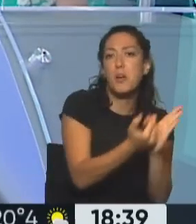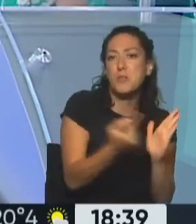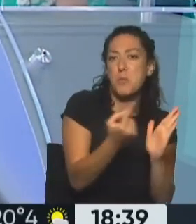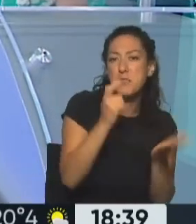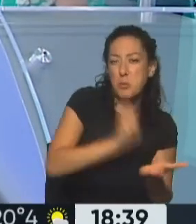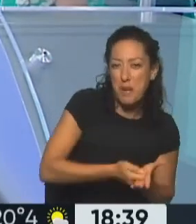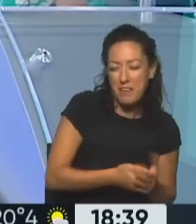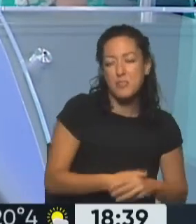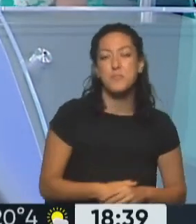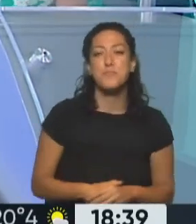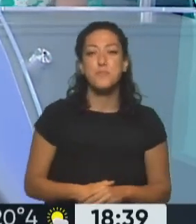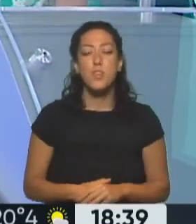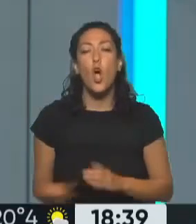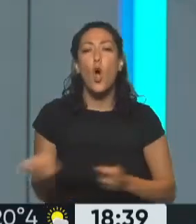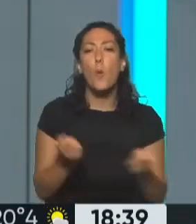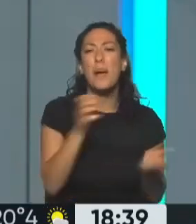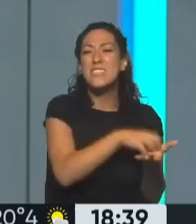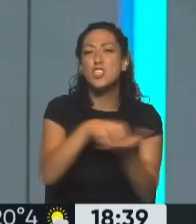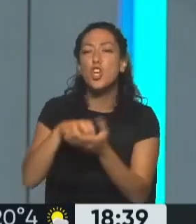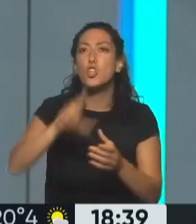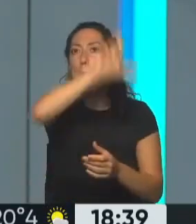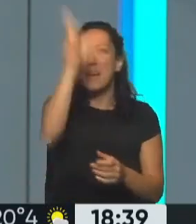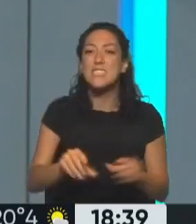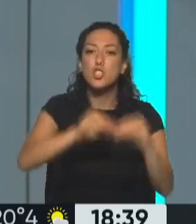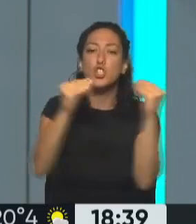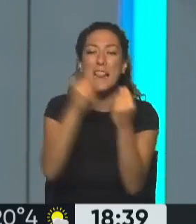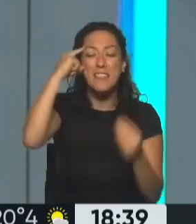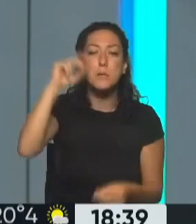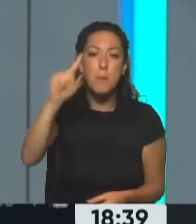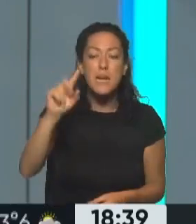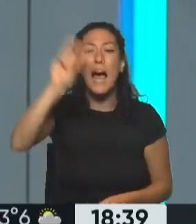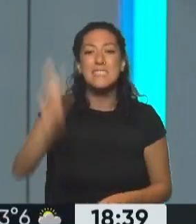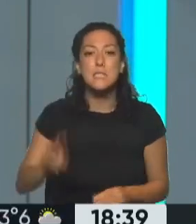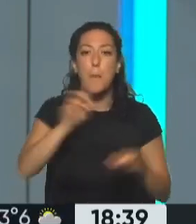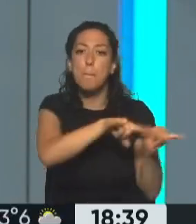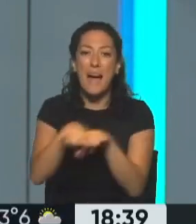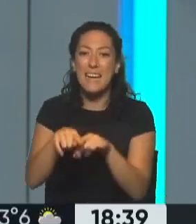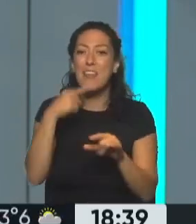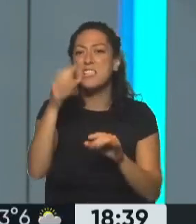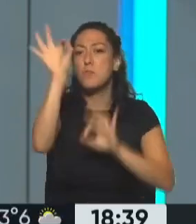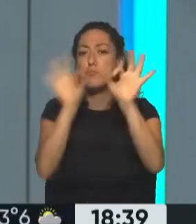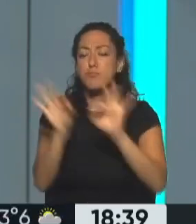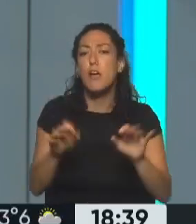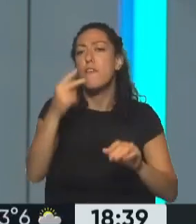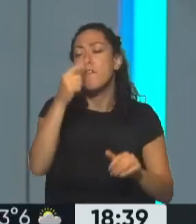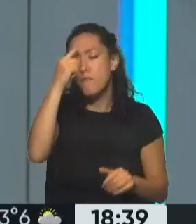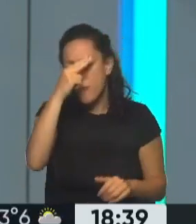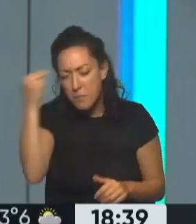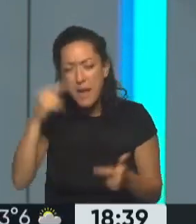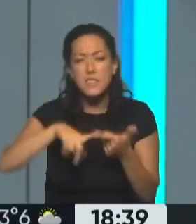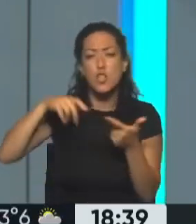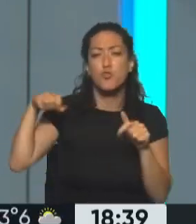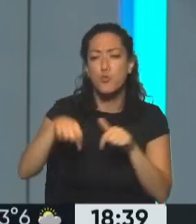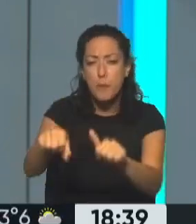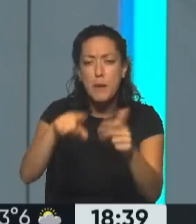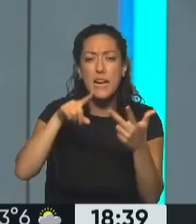forma presencial a estos. Además, también impulsa la eliminación de la fe de vida en las distintas entidades, por lo que